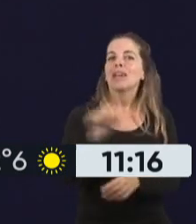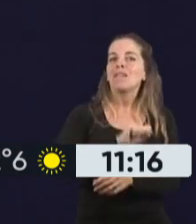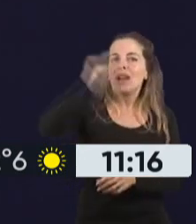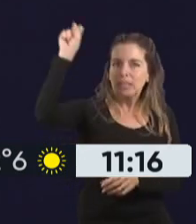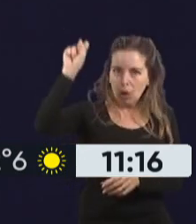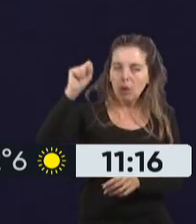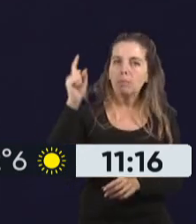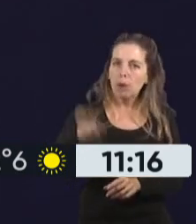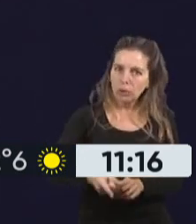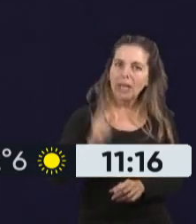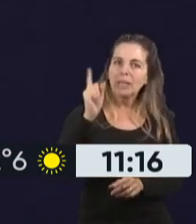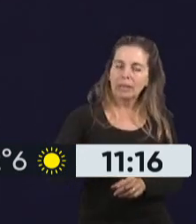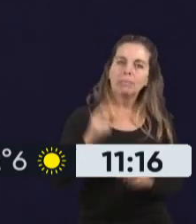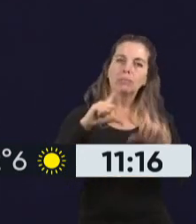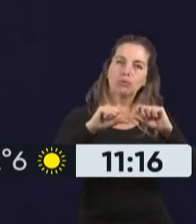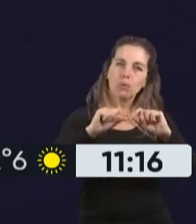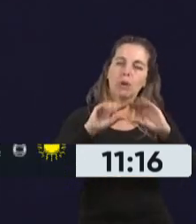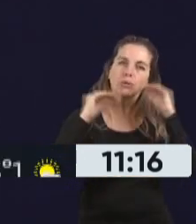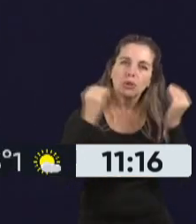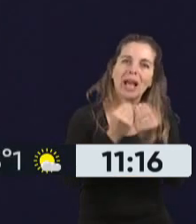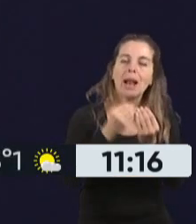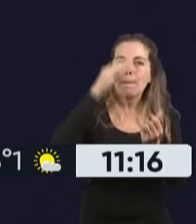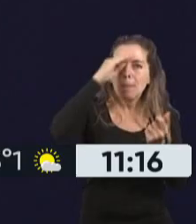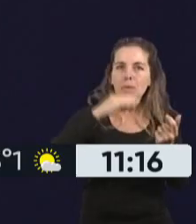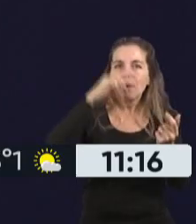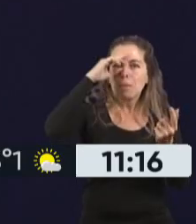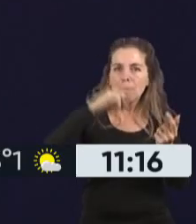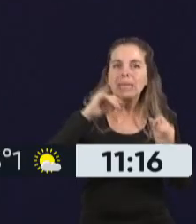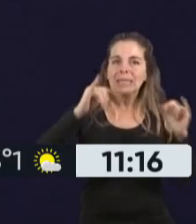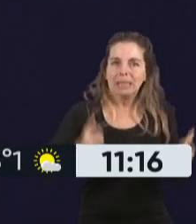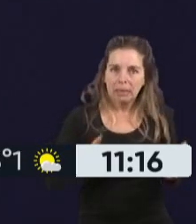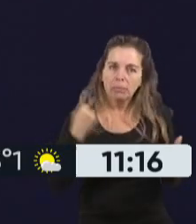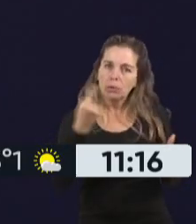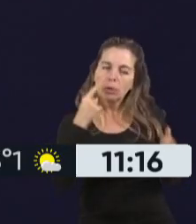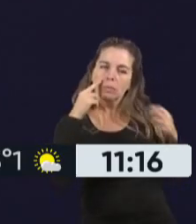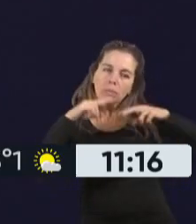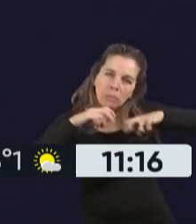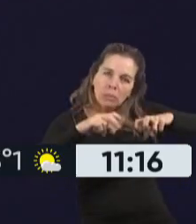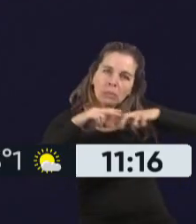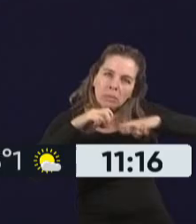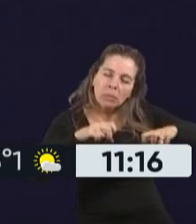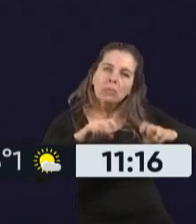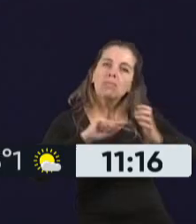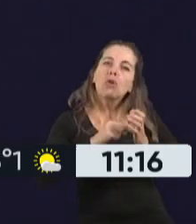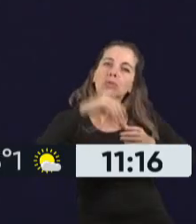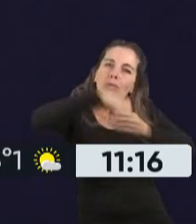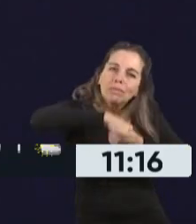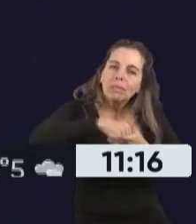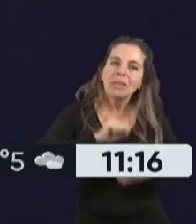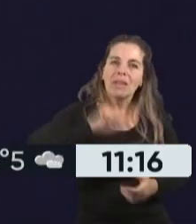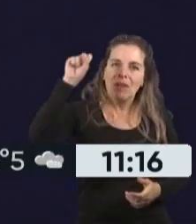del mes a mes. Vamos siguiendo efectivamente la inflación núcleo en detenimiento y con